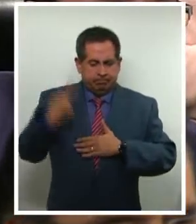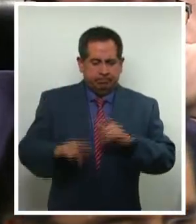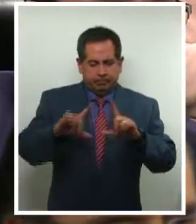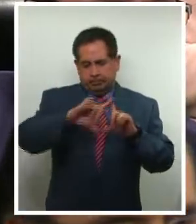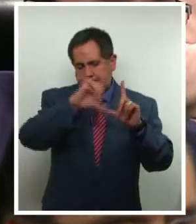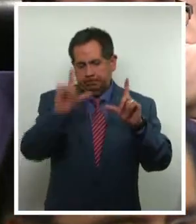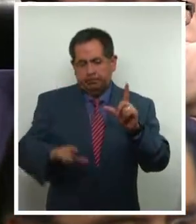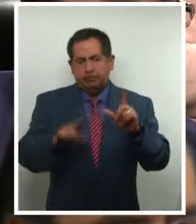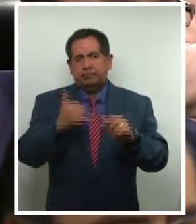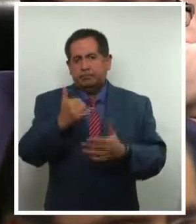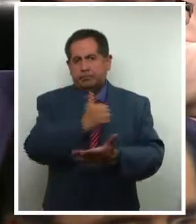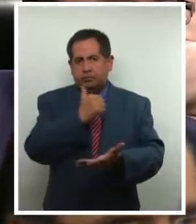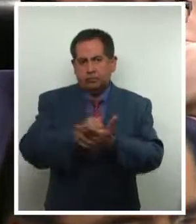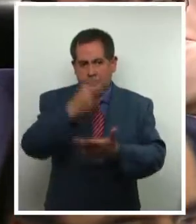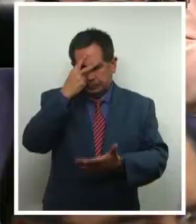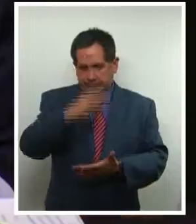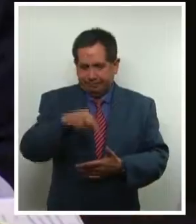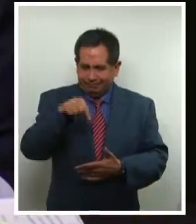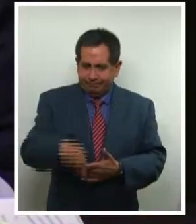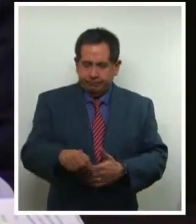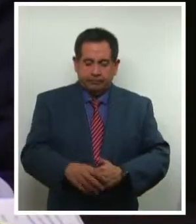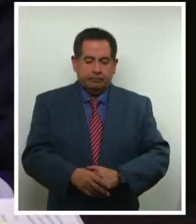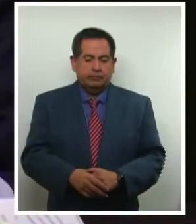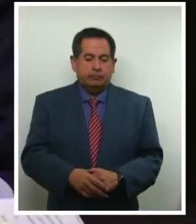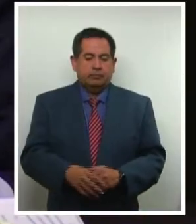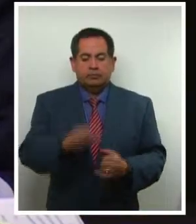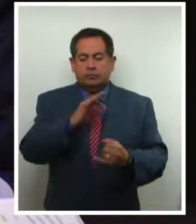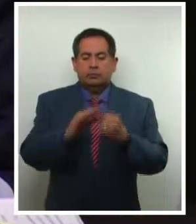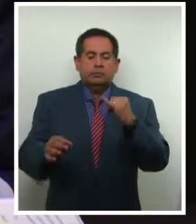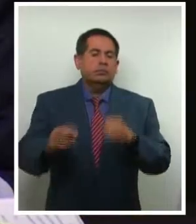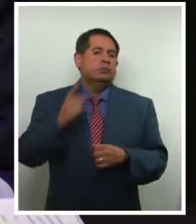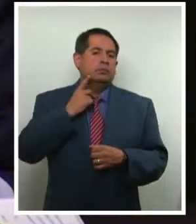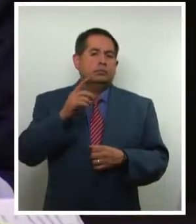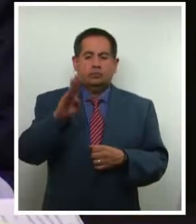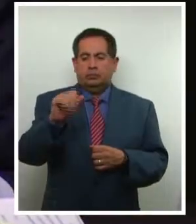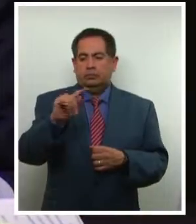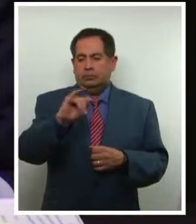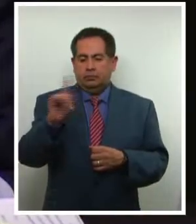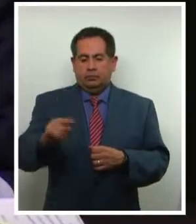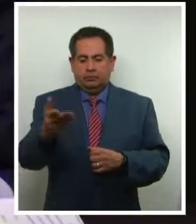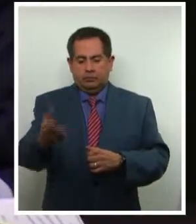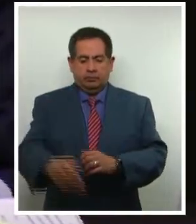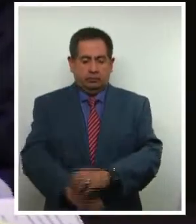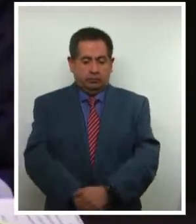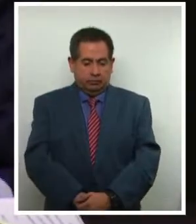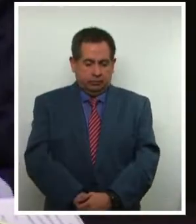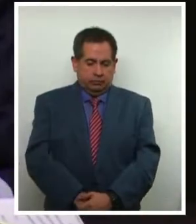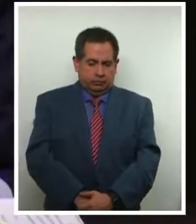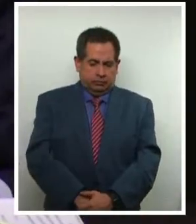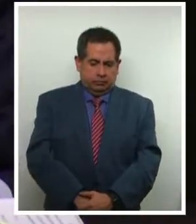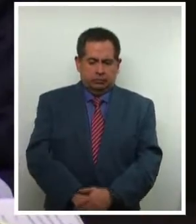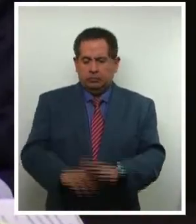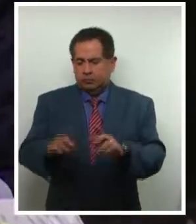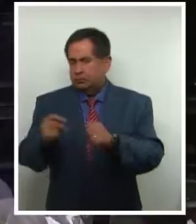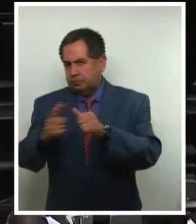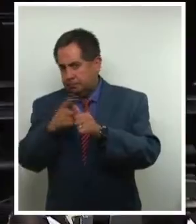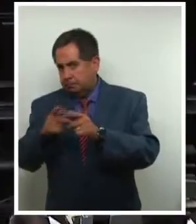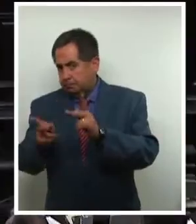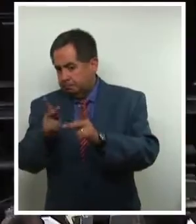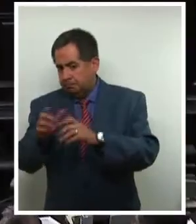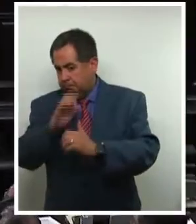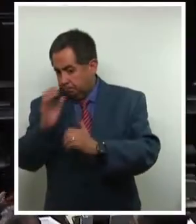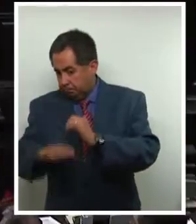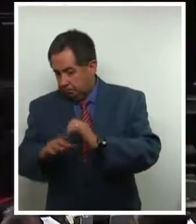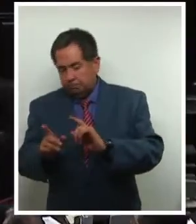la Ciudad de México. Gracias. Último, el diputado Bernardo Batis. Vamos a consultar si está suficientemente